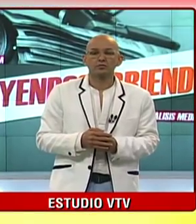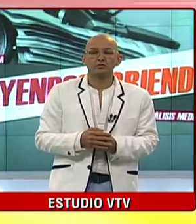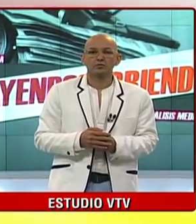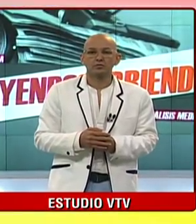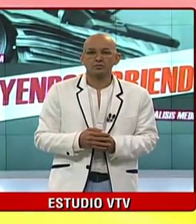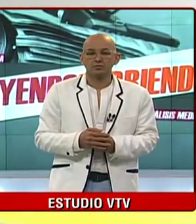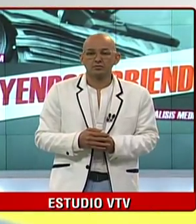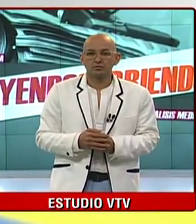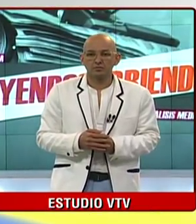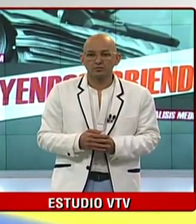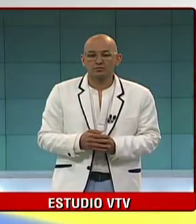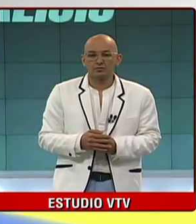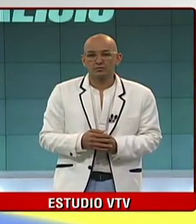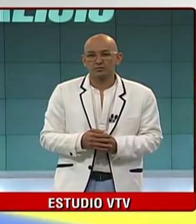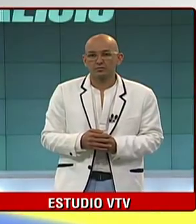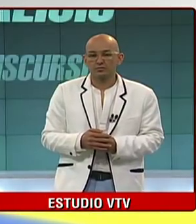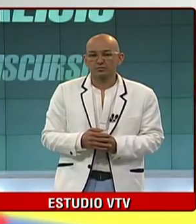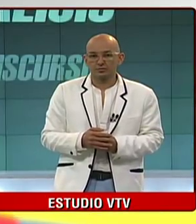de muchas que hay.